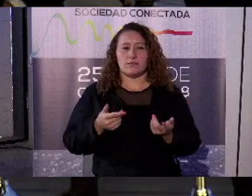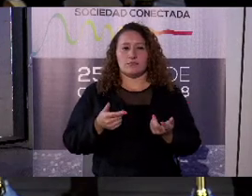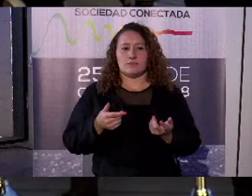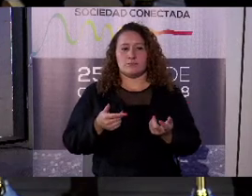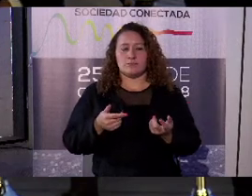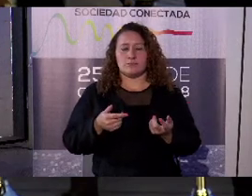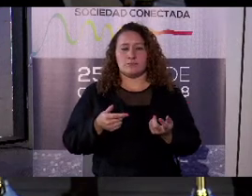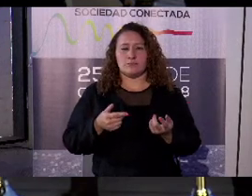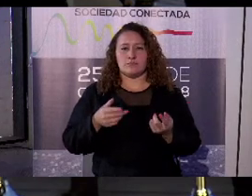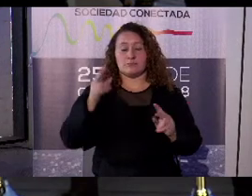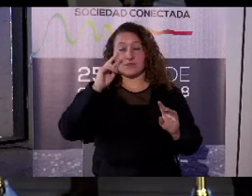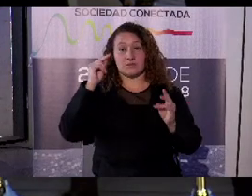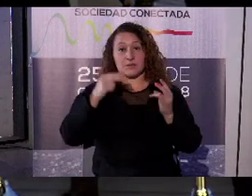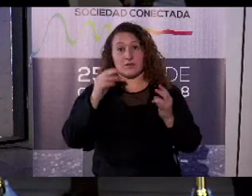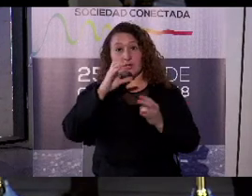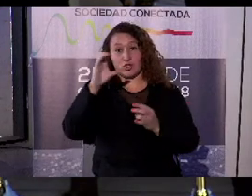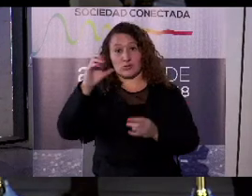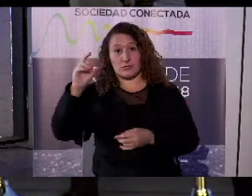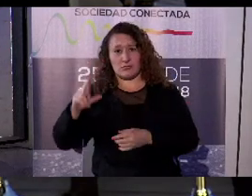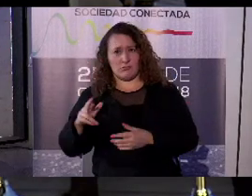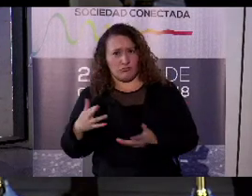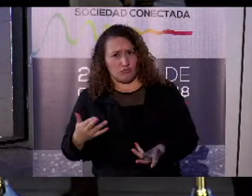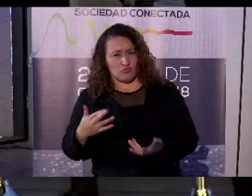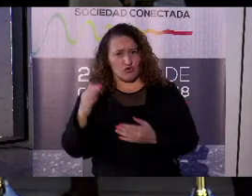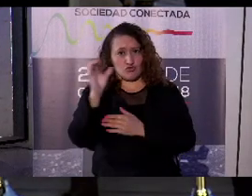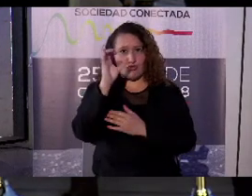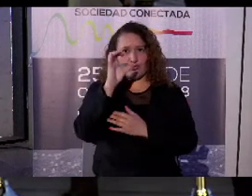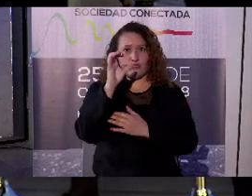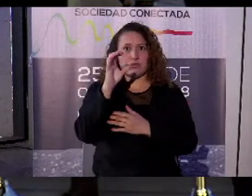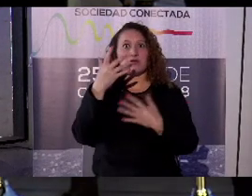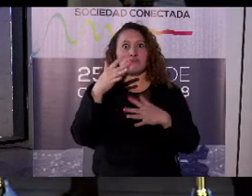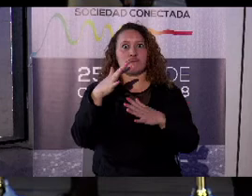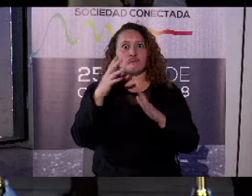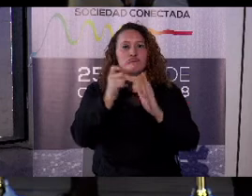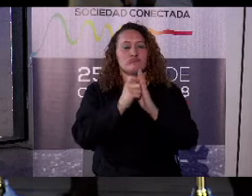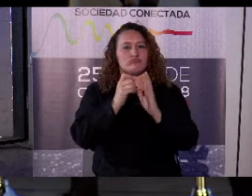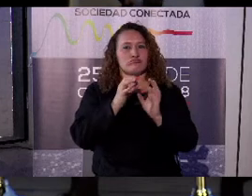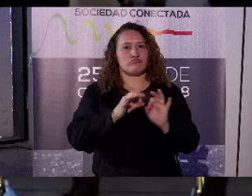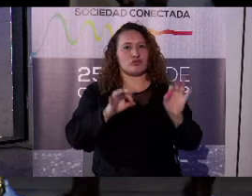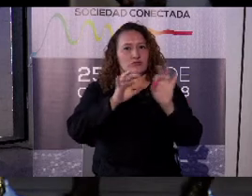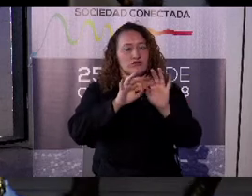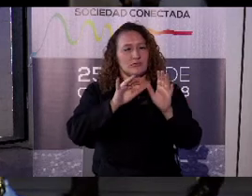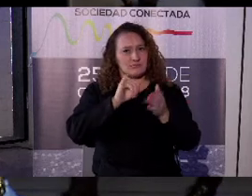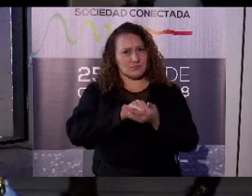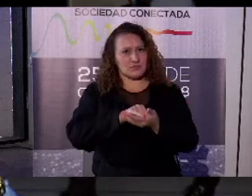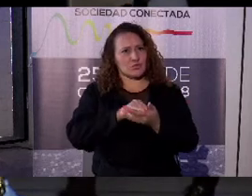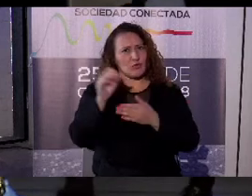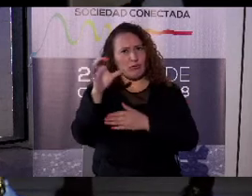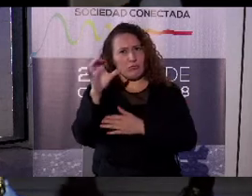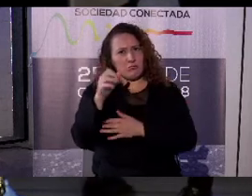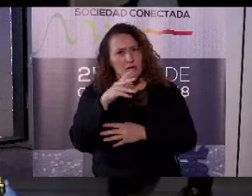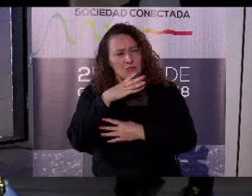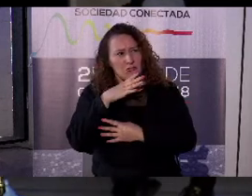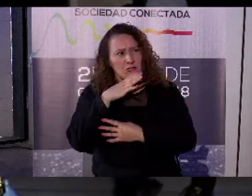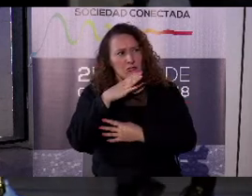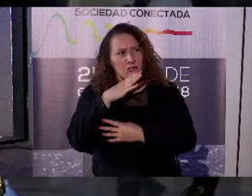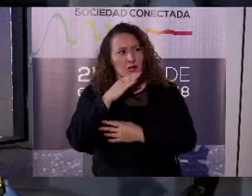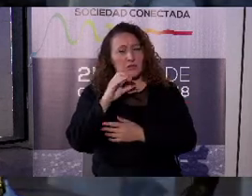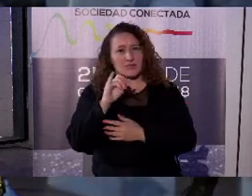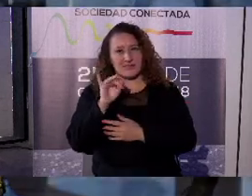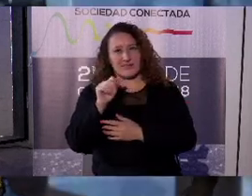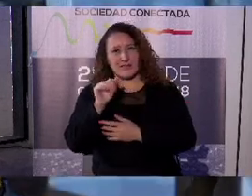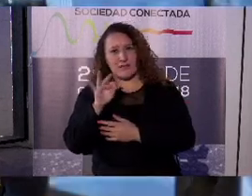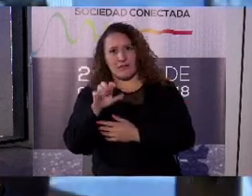desde la perspectiva de Costa Rica Colombia ha sido un referente y se decía ayer que cuando Colombia hablaba en citel la gente lo escuchaba Entonces desde mi perspectiva